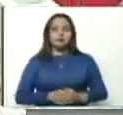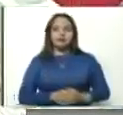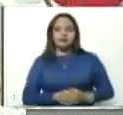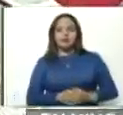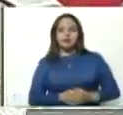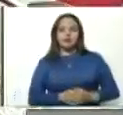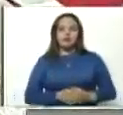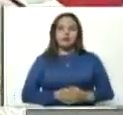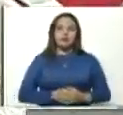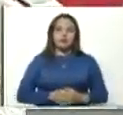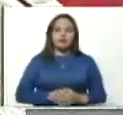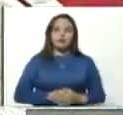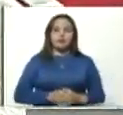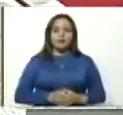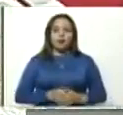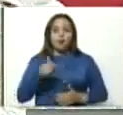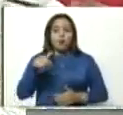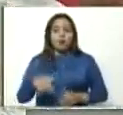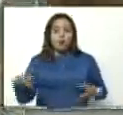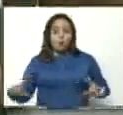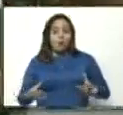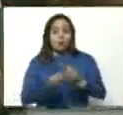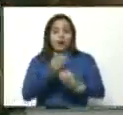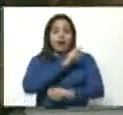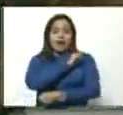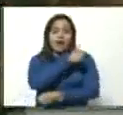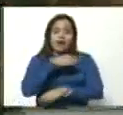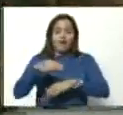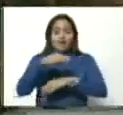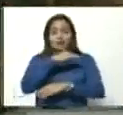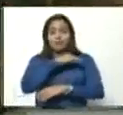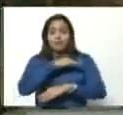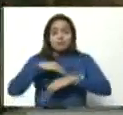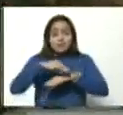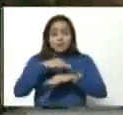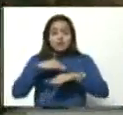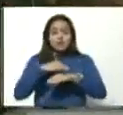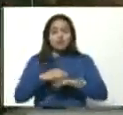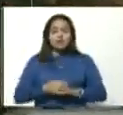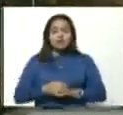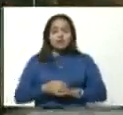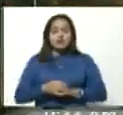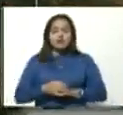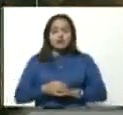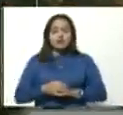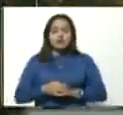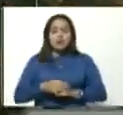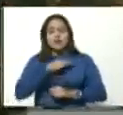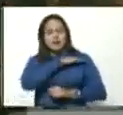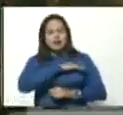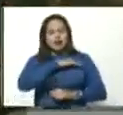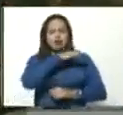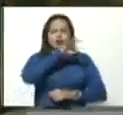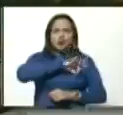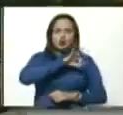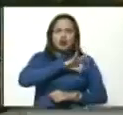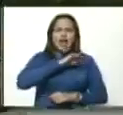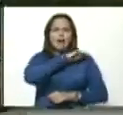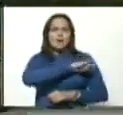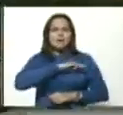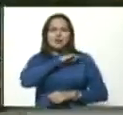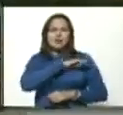acá Julio García, quien es el jefe de la misión médica, la misión cubana, todas las misiones sociales a